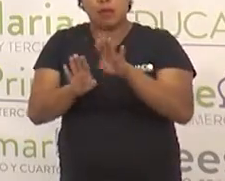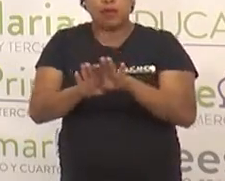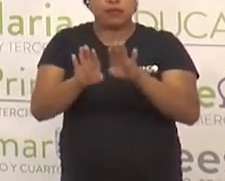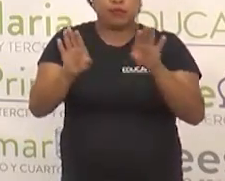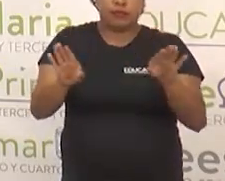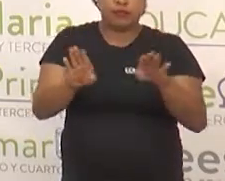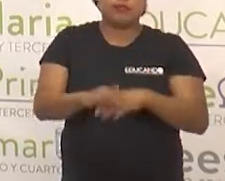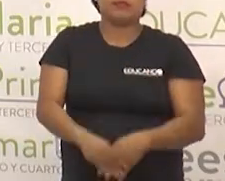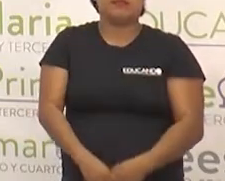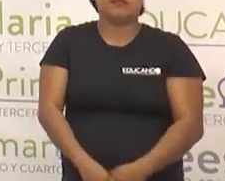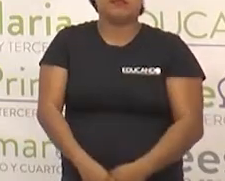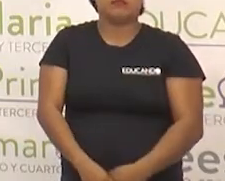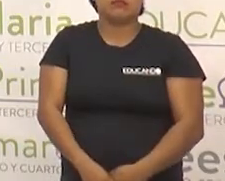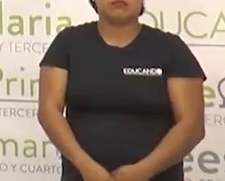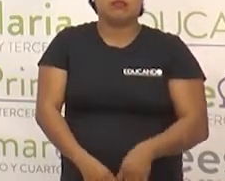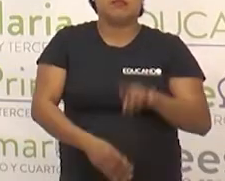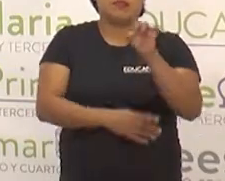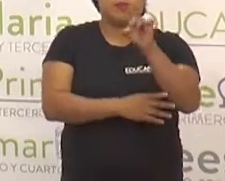forma.